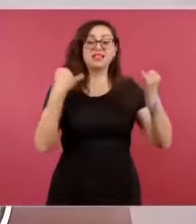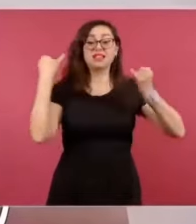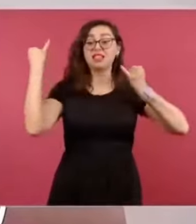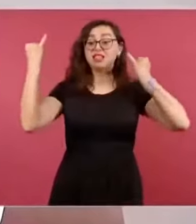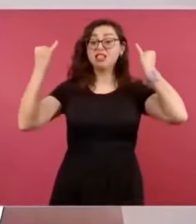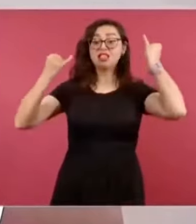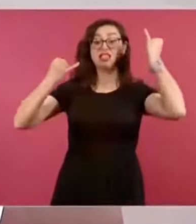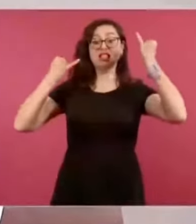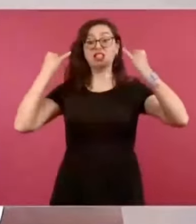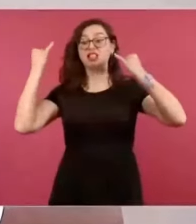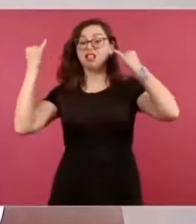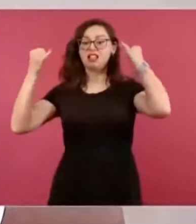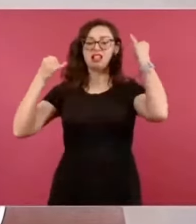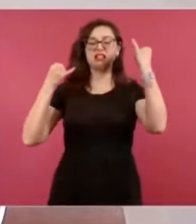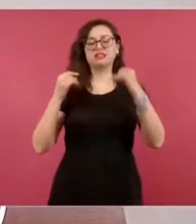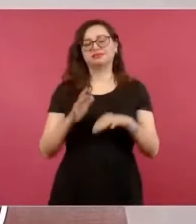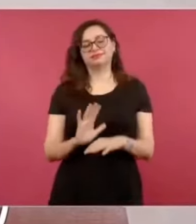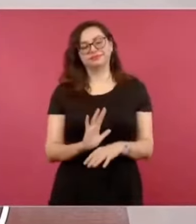enredarlo, complicarlo.